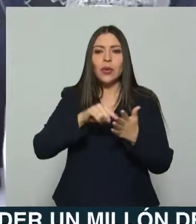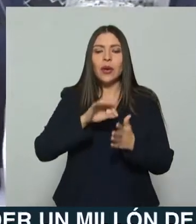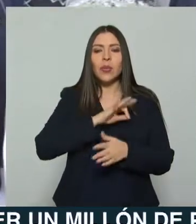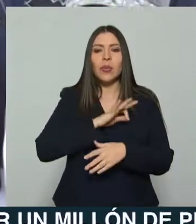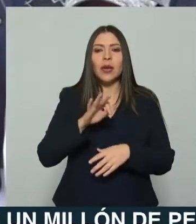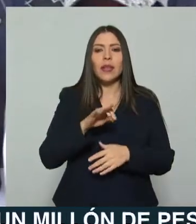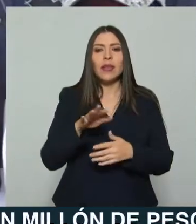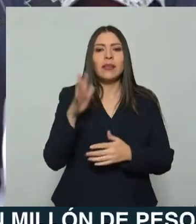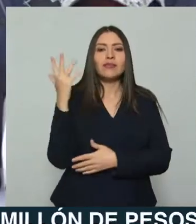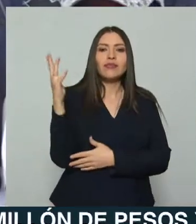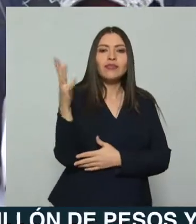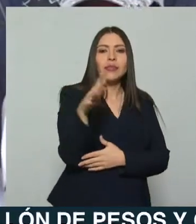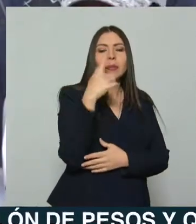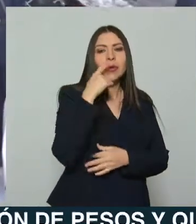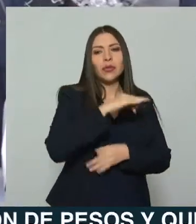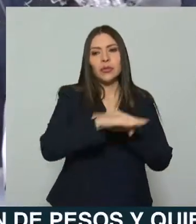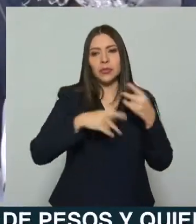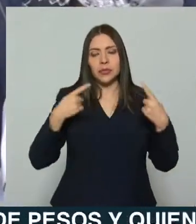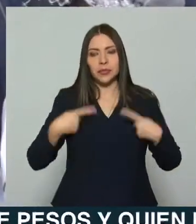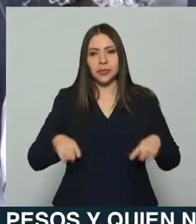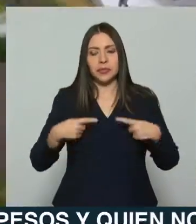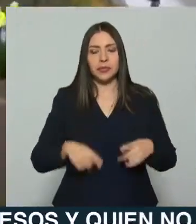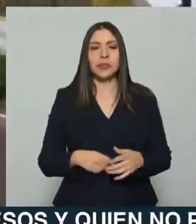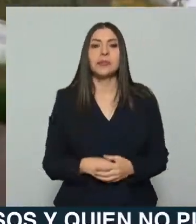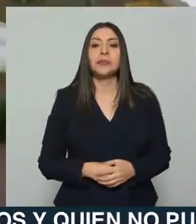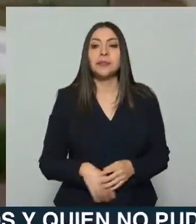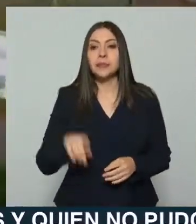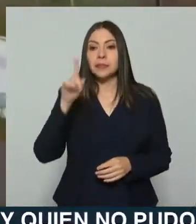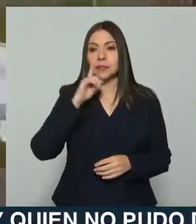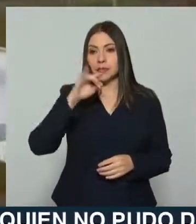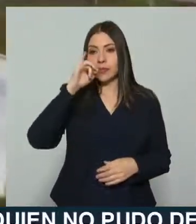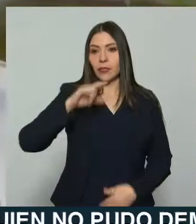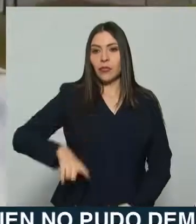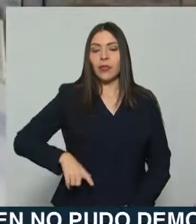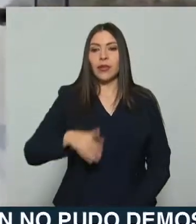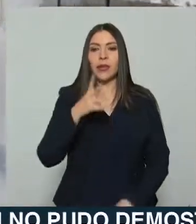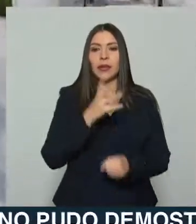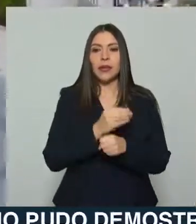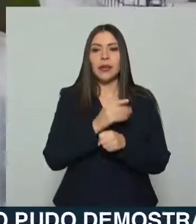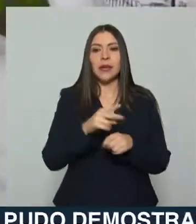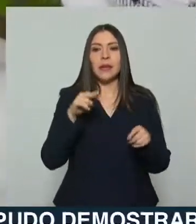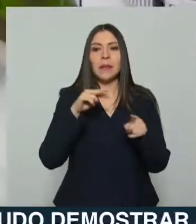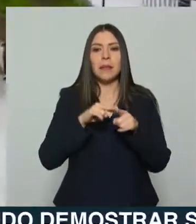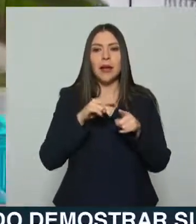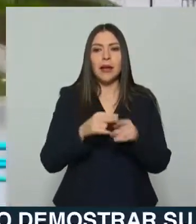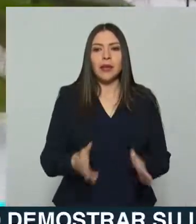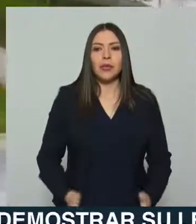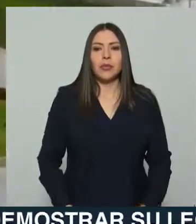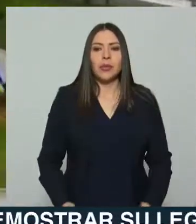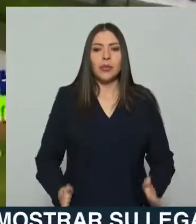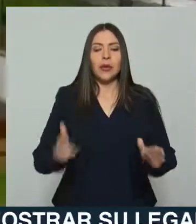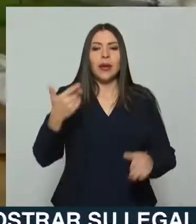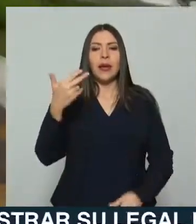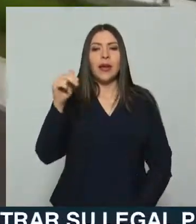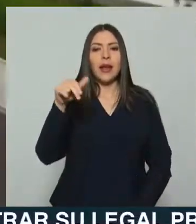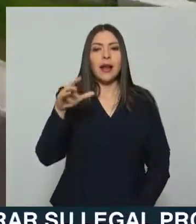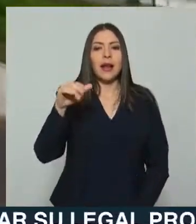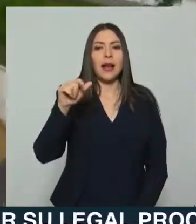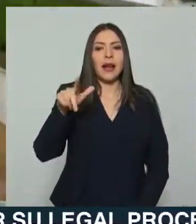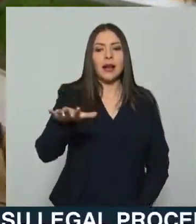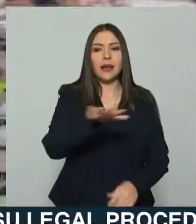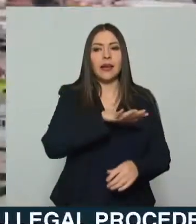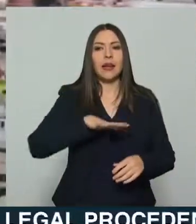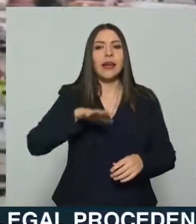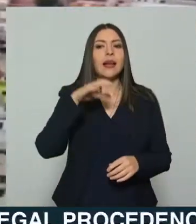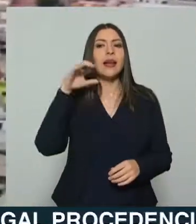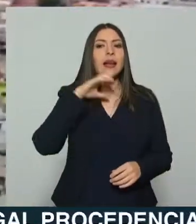La jefa de gobierno de la Ciudad de México, Claudia Sheinbaum, inauguró la primera etapa del Parque Lineal Gran Canal en la alcaldía Venustiano